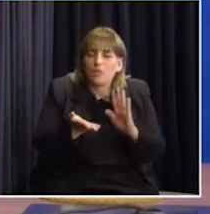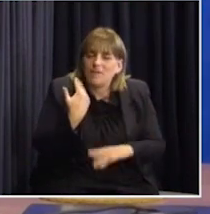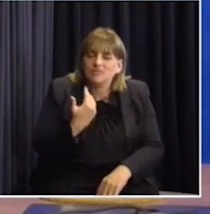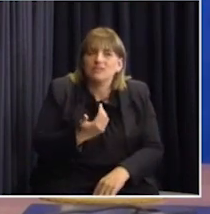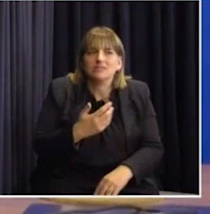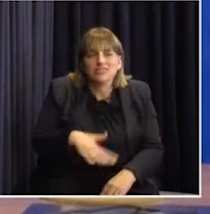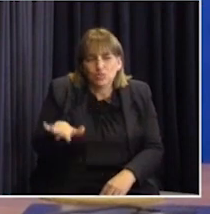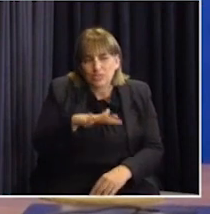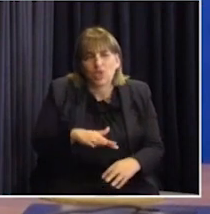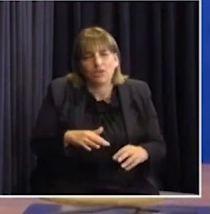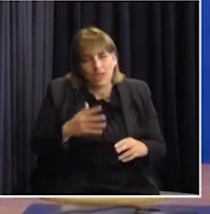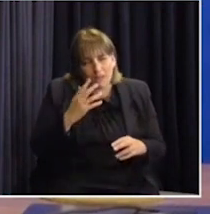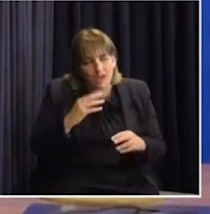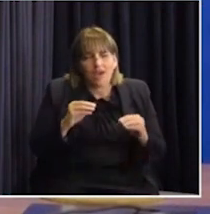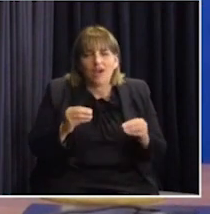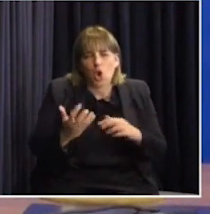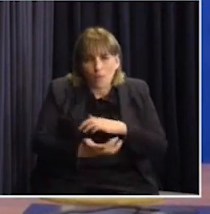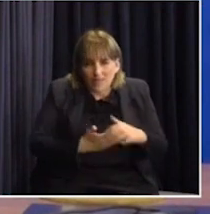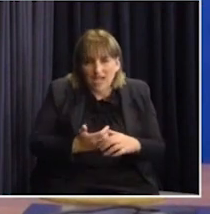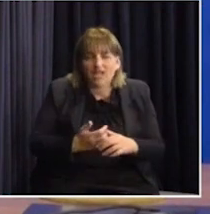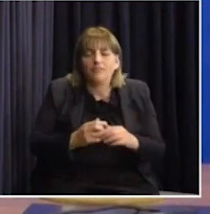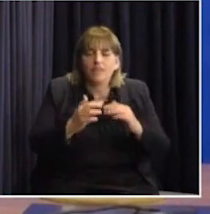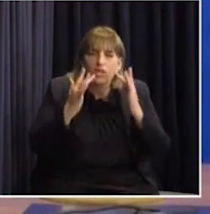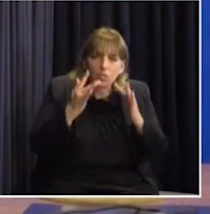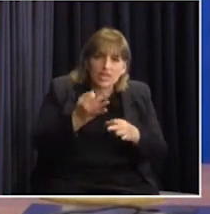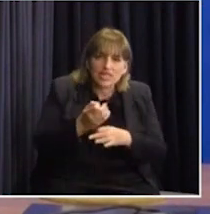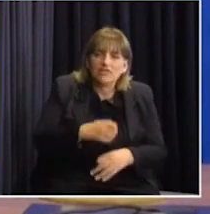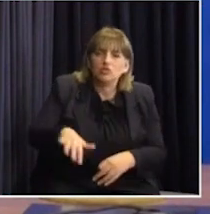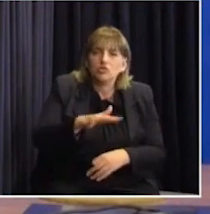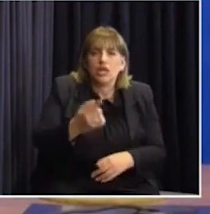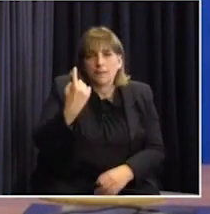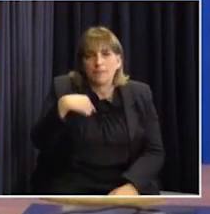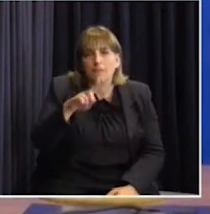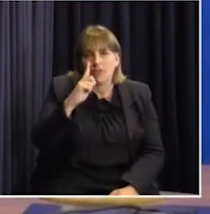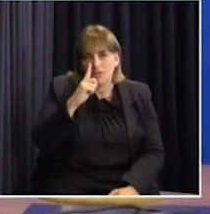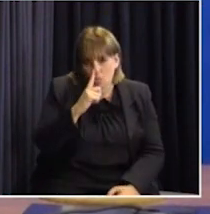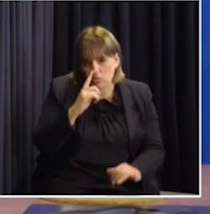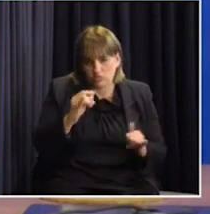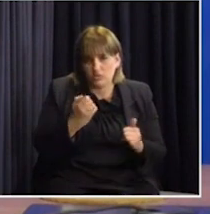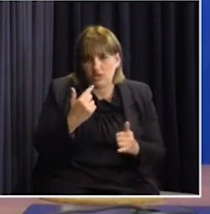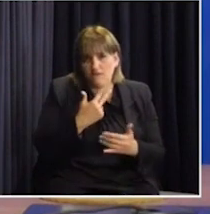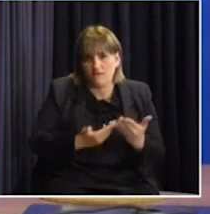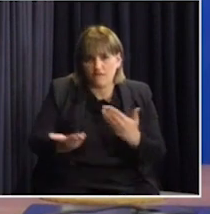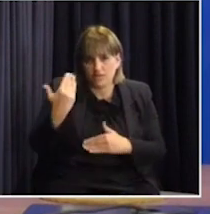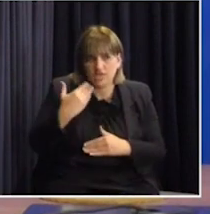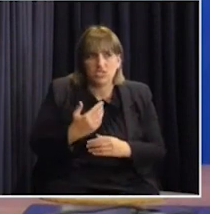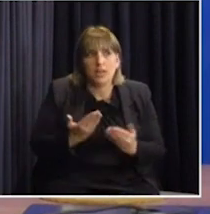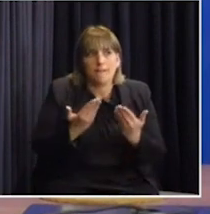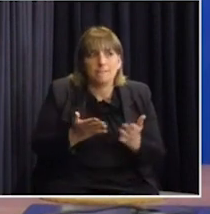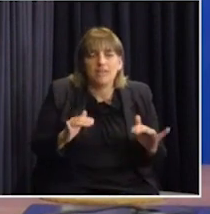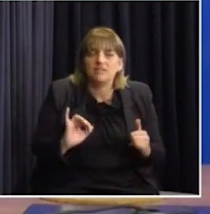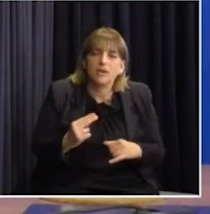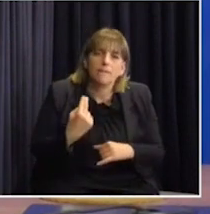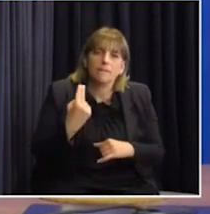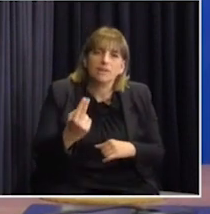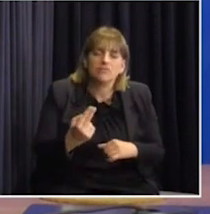usted educativa y social el primero de junio que era en la fecha que estábamos se abren o se habilita la apertura